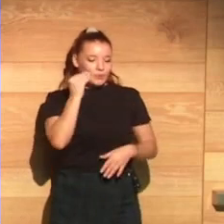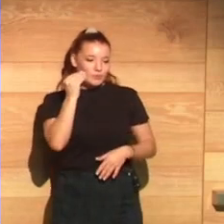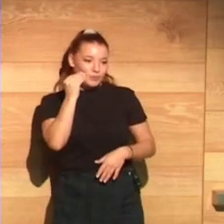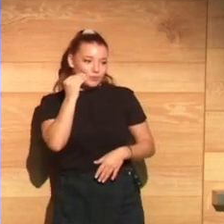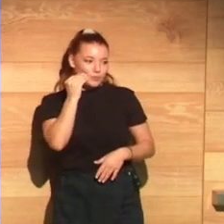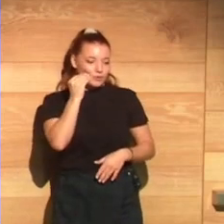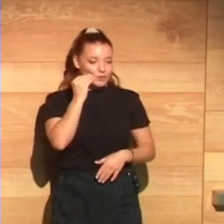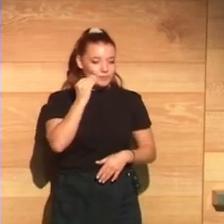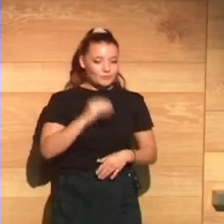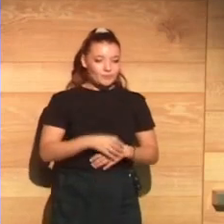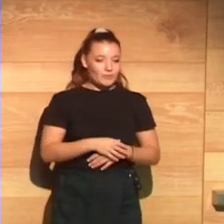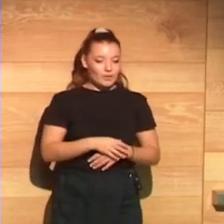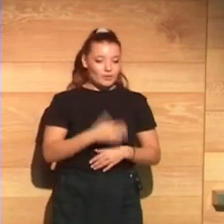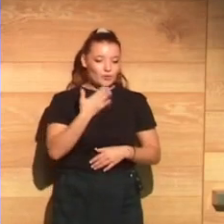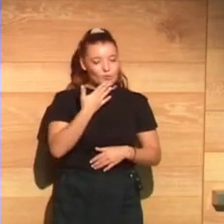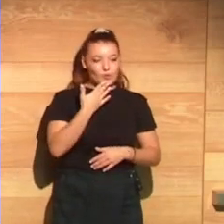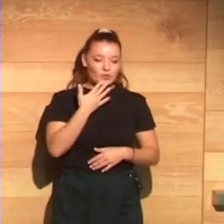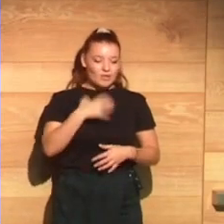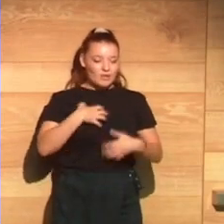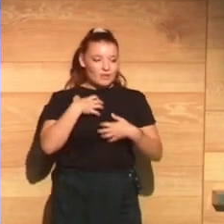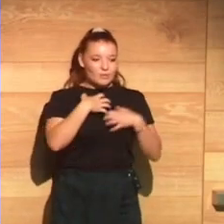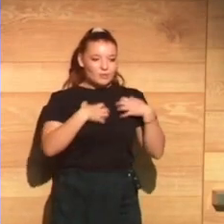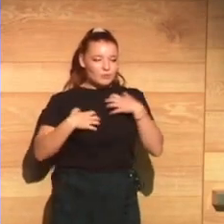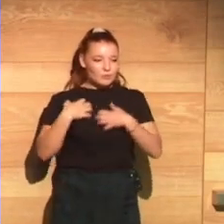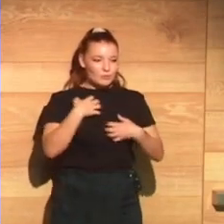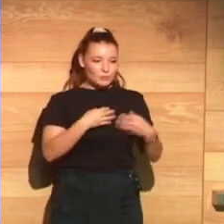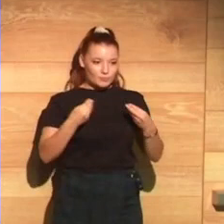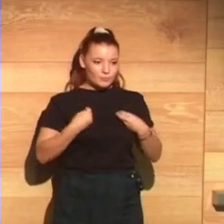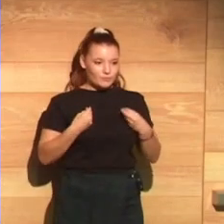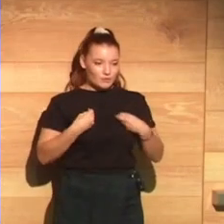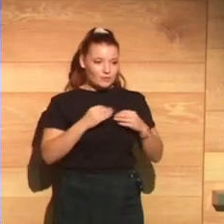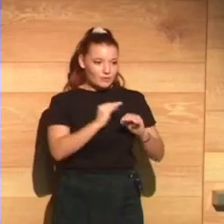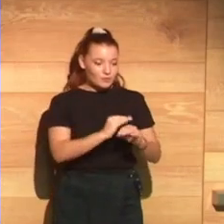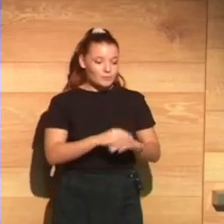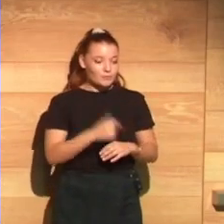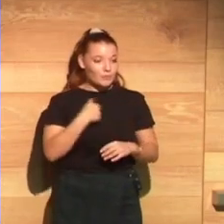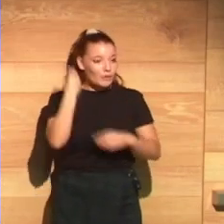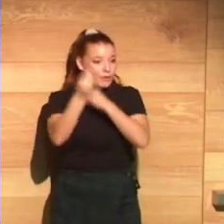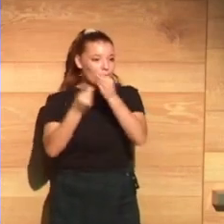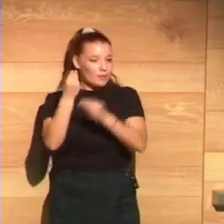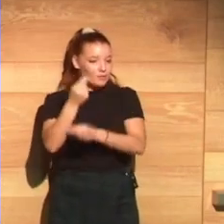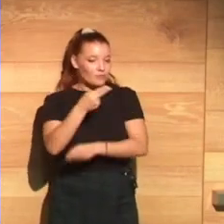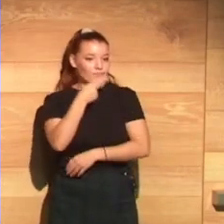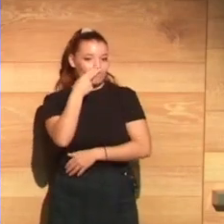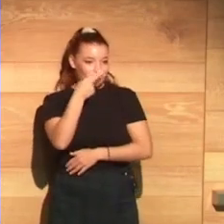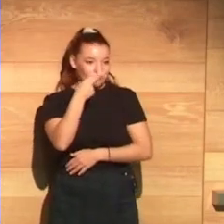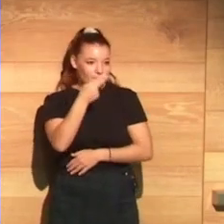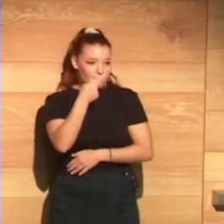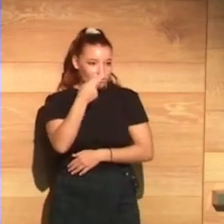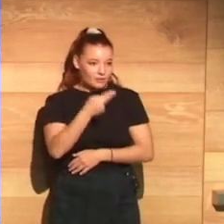que esa expresión de angustia la tiene ella durante toda la película, sí, es verdad. De una angustia vital